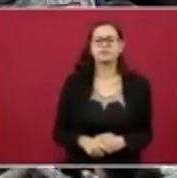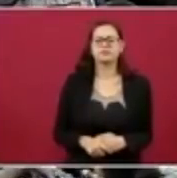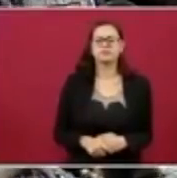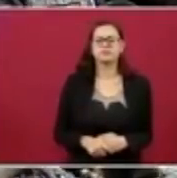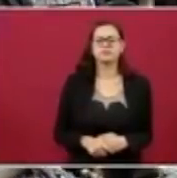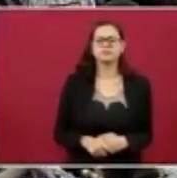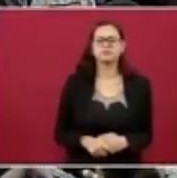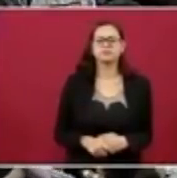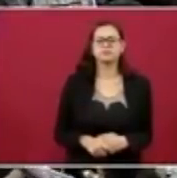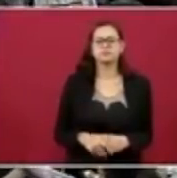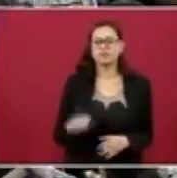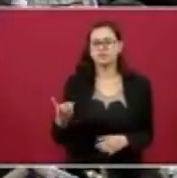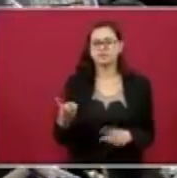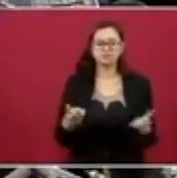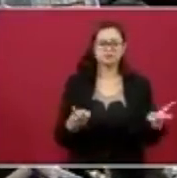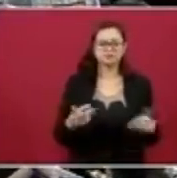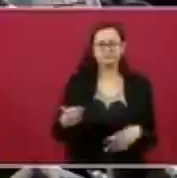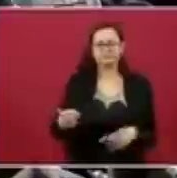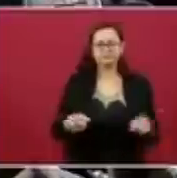Ustedes tres.